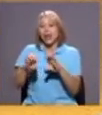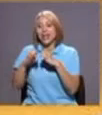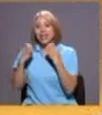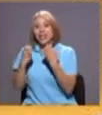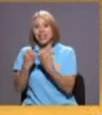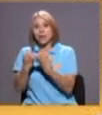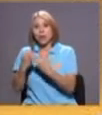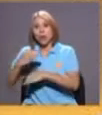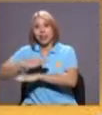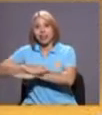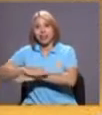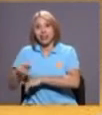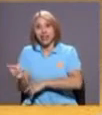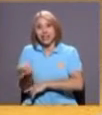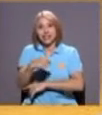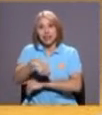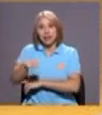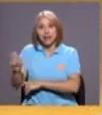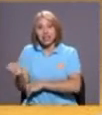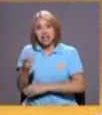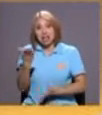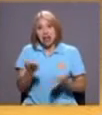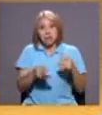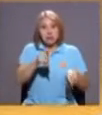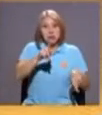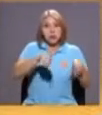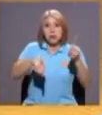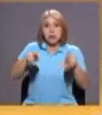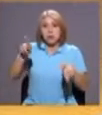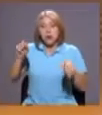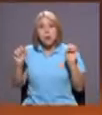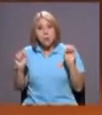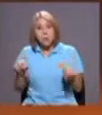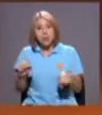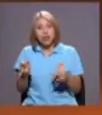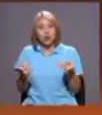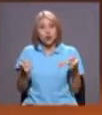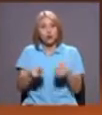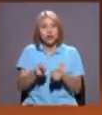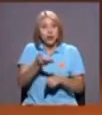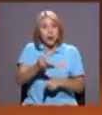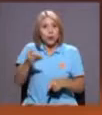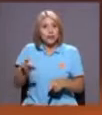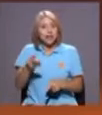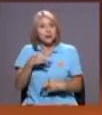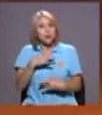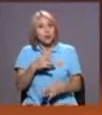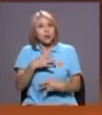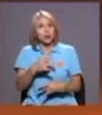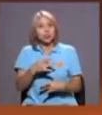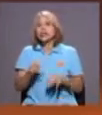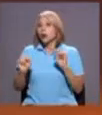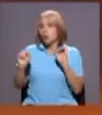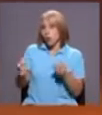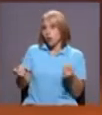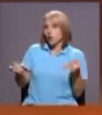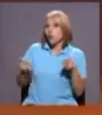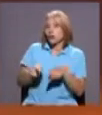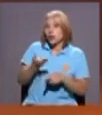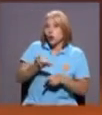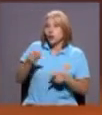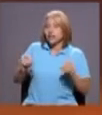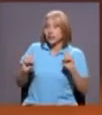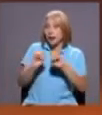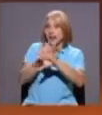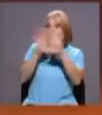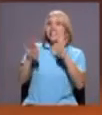pueden ocurrir cosas muy curiosas. Pero pueden ocurrir cosas maravillosas, digamos. Eso, digamos, veámoslo así, eso es como